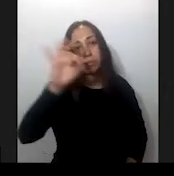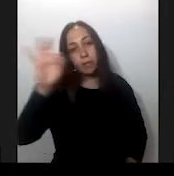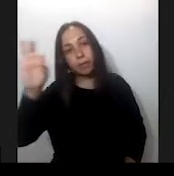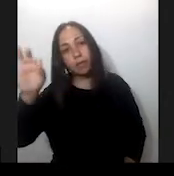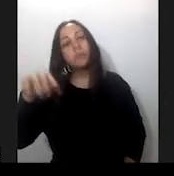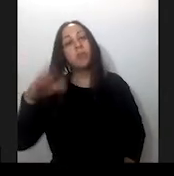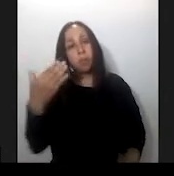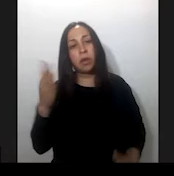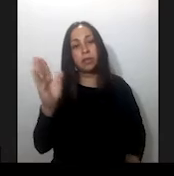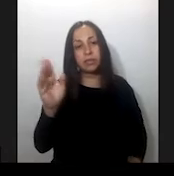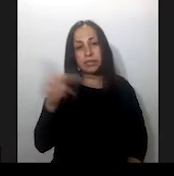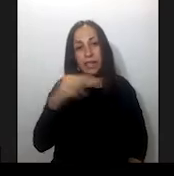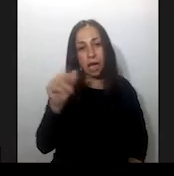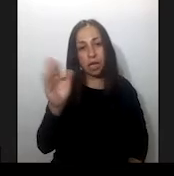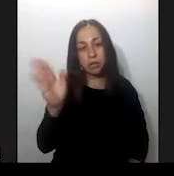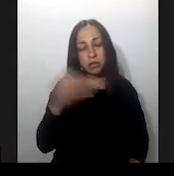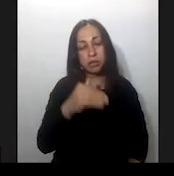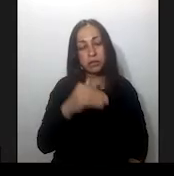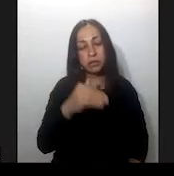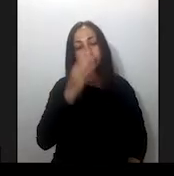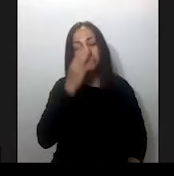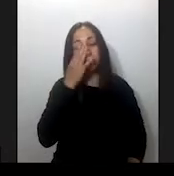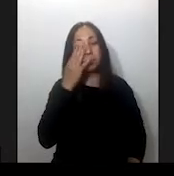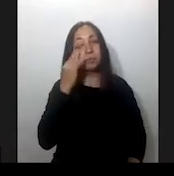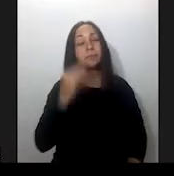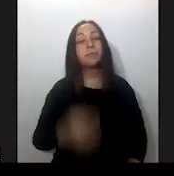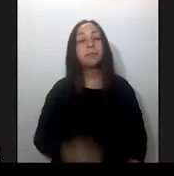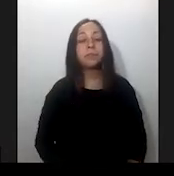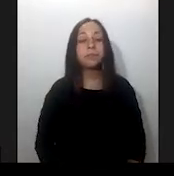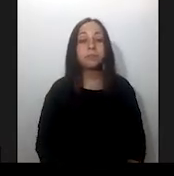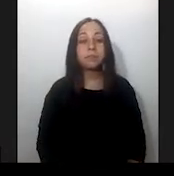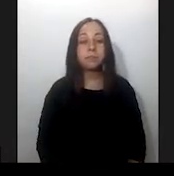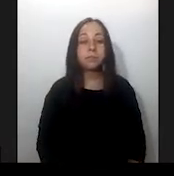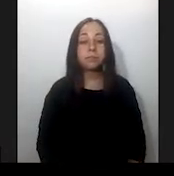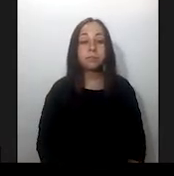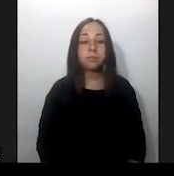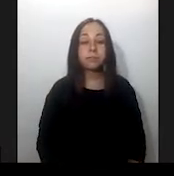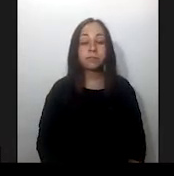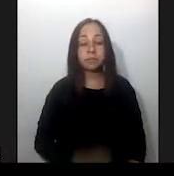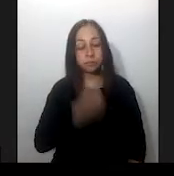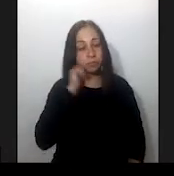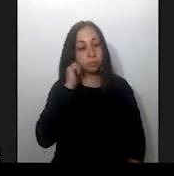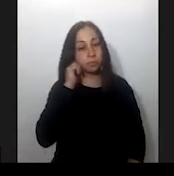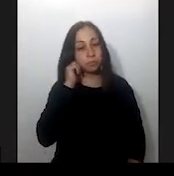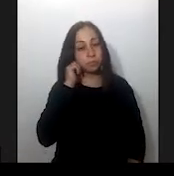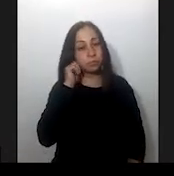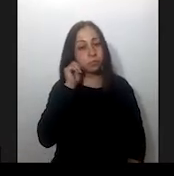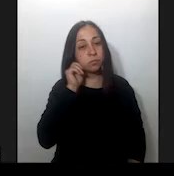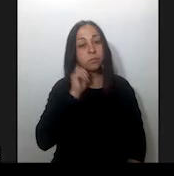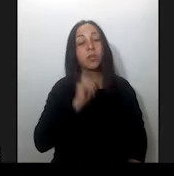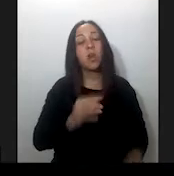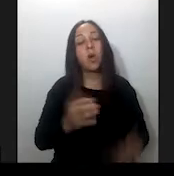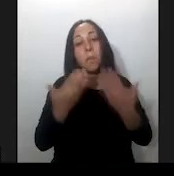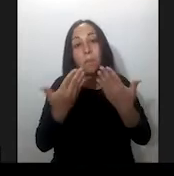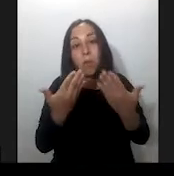número tan descabellado. Lo podemos jugar un poquito con la cantidad de decimales que puedo visibilizar. También